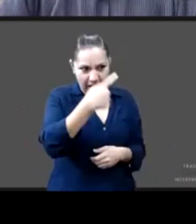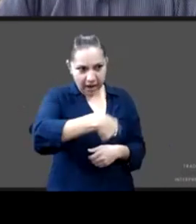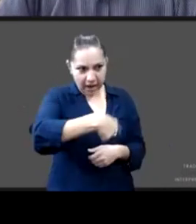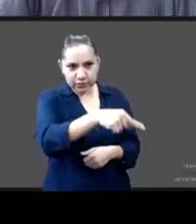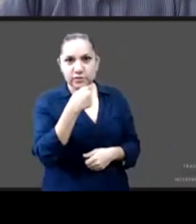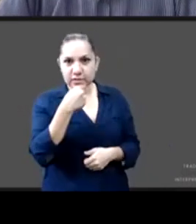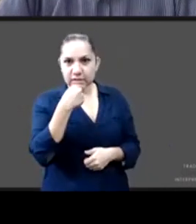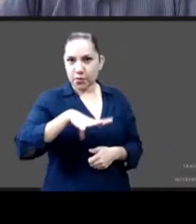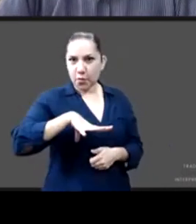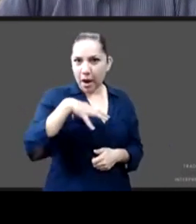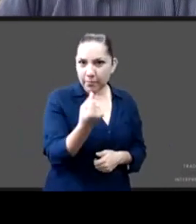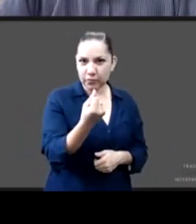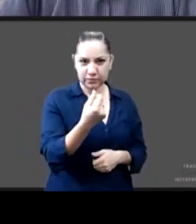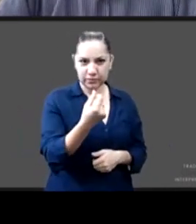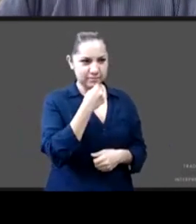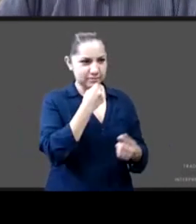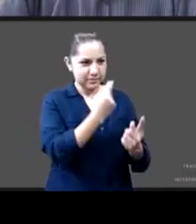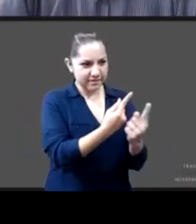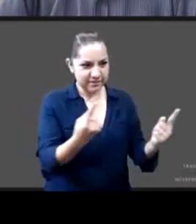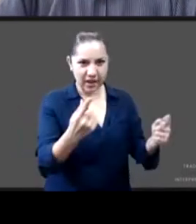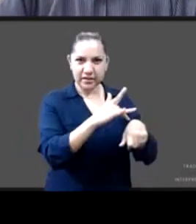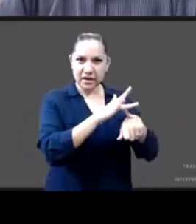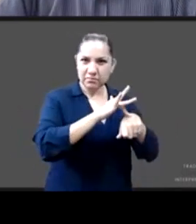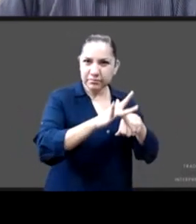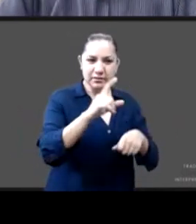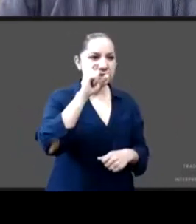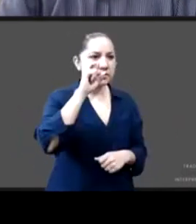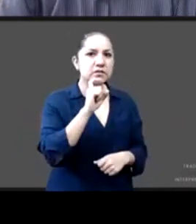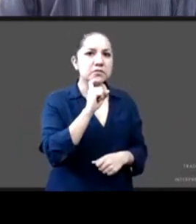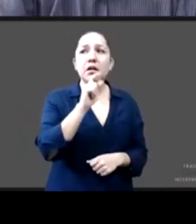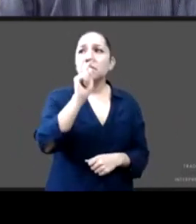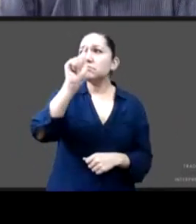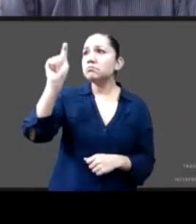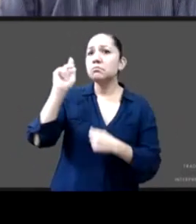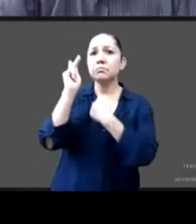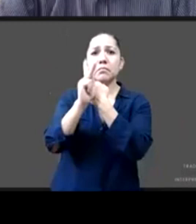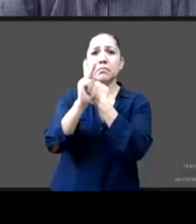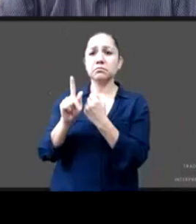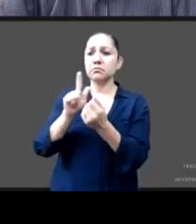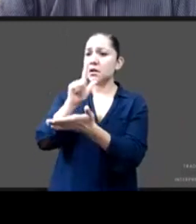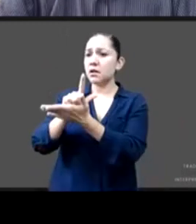que al haber este tipo de países, pues entonces ahí lo que tenemos es